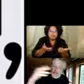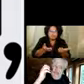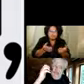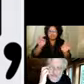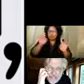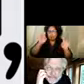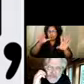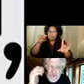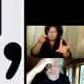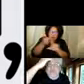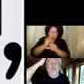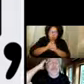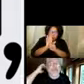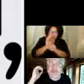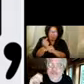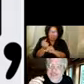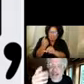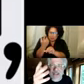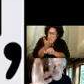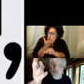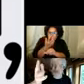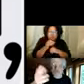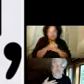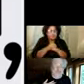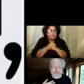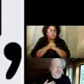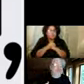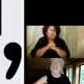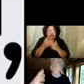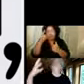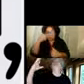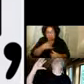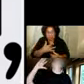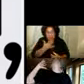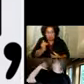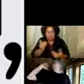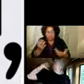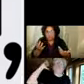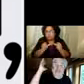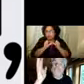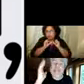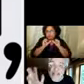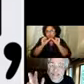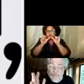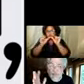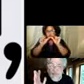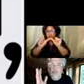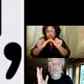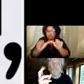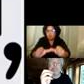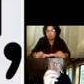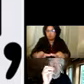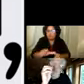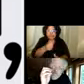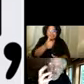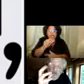Que cuando empezó esta pandemia terrible el año pasado. Y Dios mío, no sé para ustedes, pero para